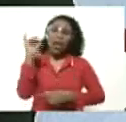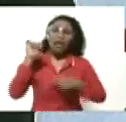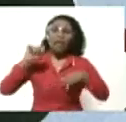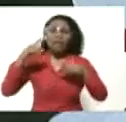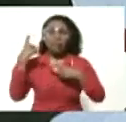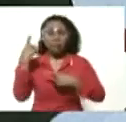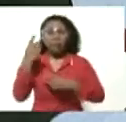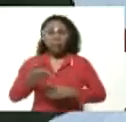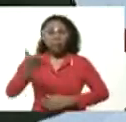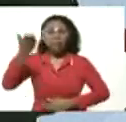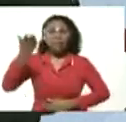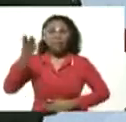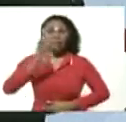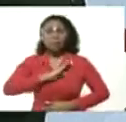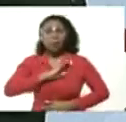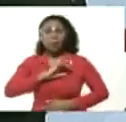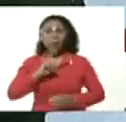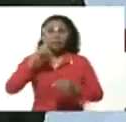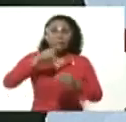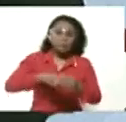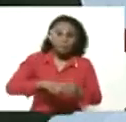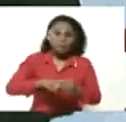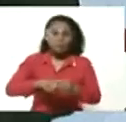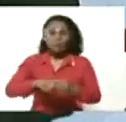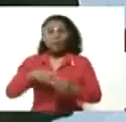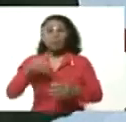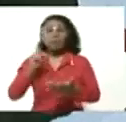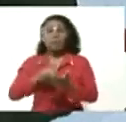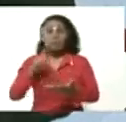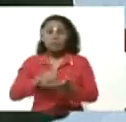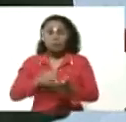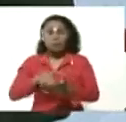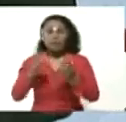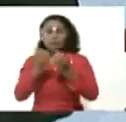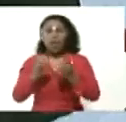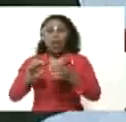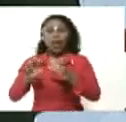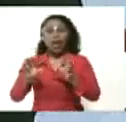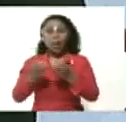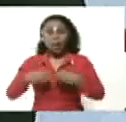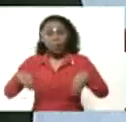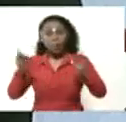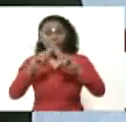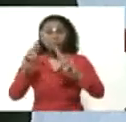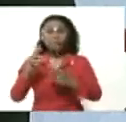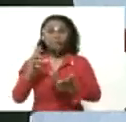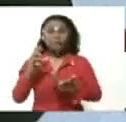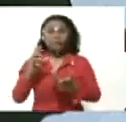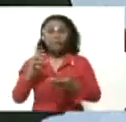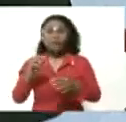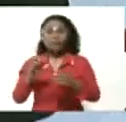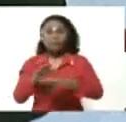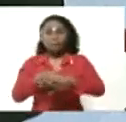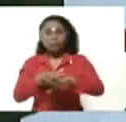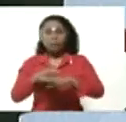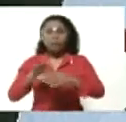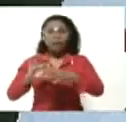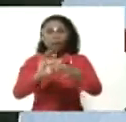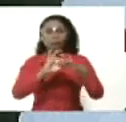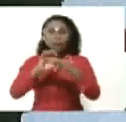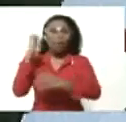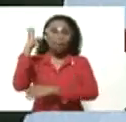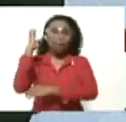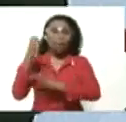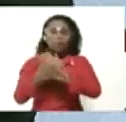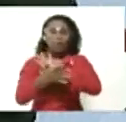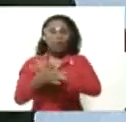de pertenecer a una asociación regional que está funcionando, que es la Unión Europea, y que estamos saliendo de una manera colaborativa de